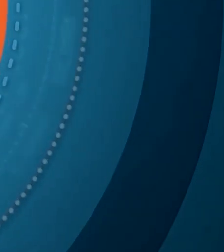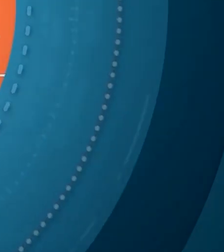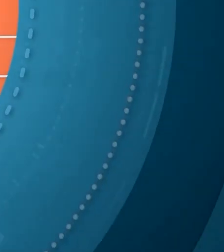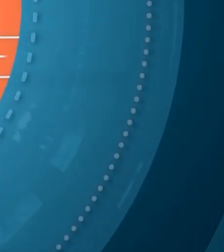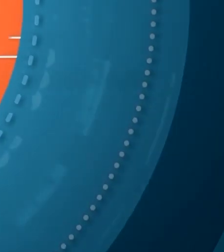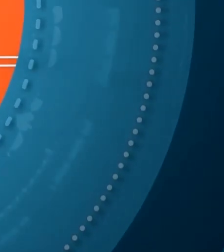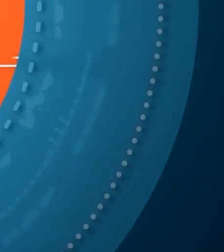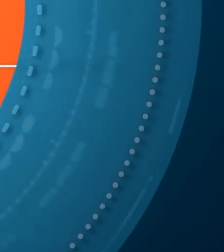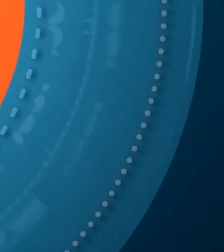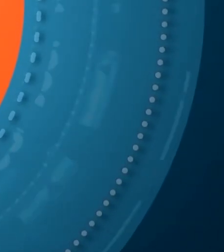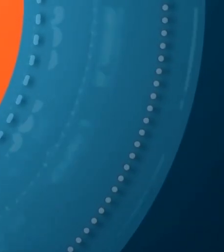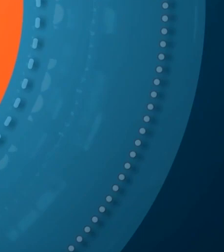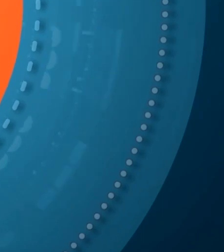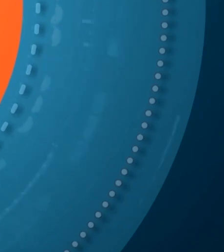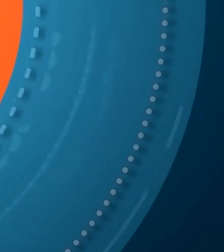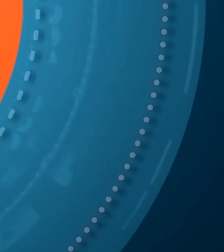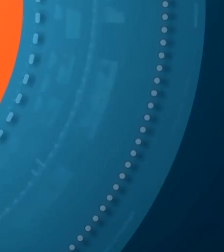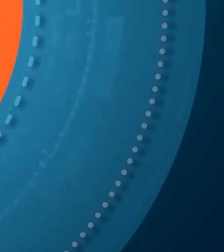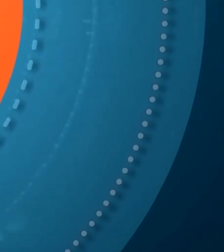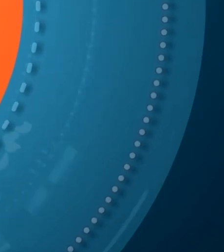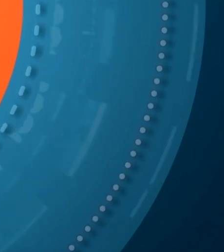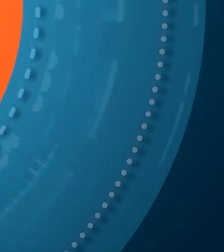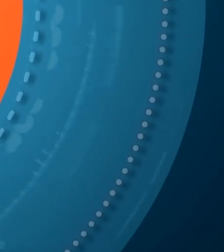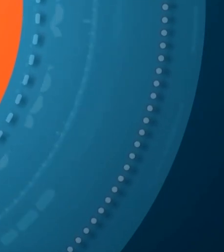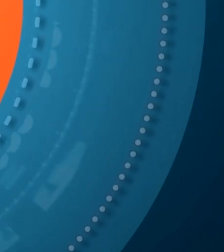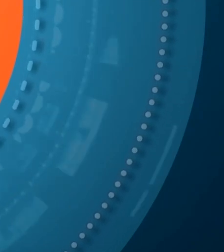¡Suscríbete al canal! ¡Suscríbete al canal!